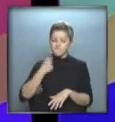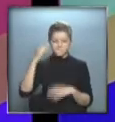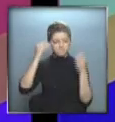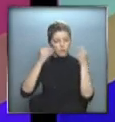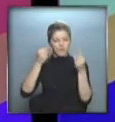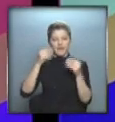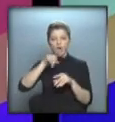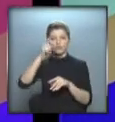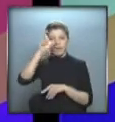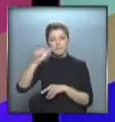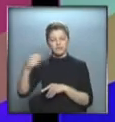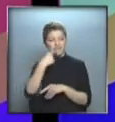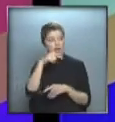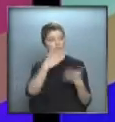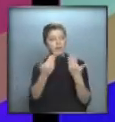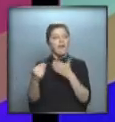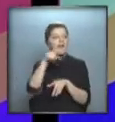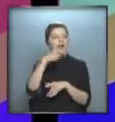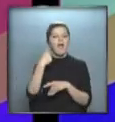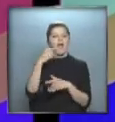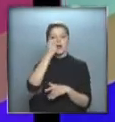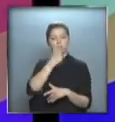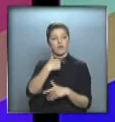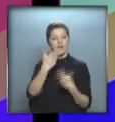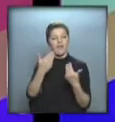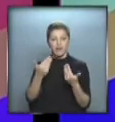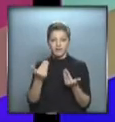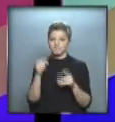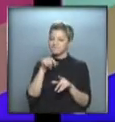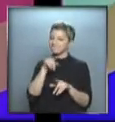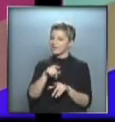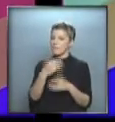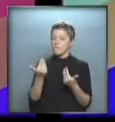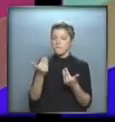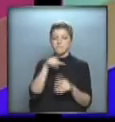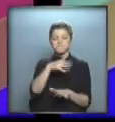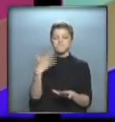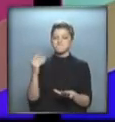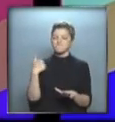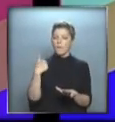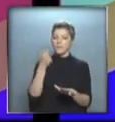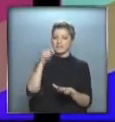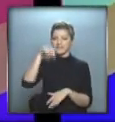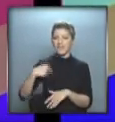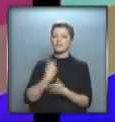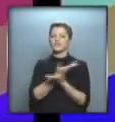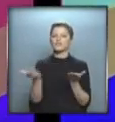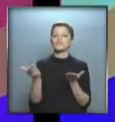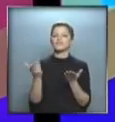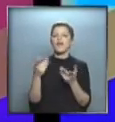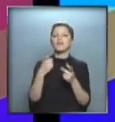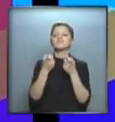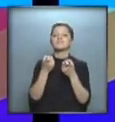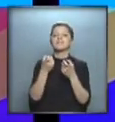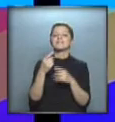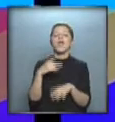chico y lo alentaron a hacer eso, que deben ser bastante más adultos, que esos pobres no entienden qué tipo de sociedad es la que queremos en